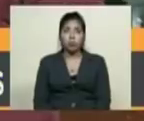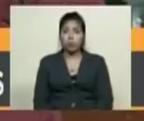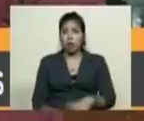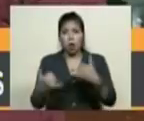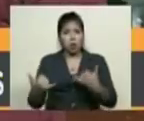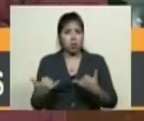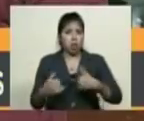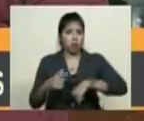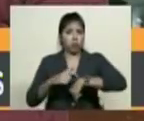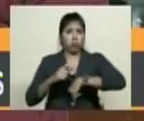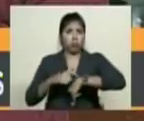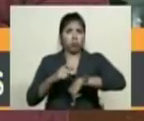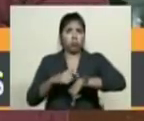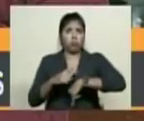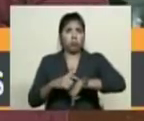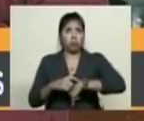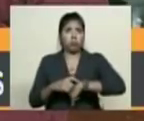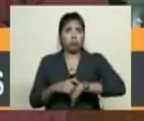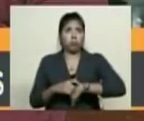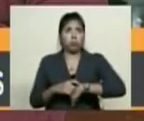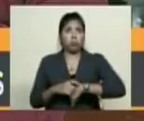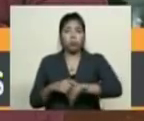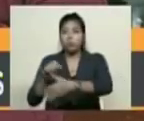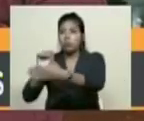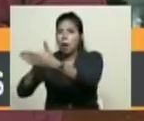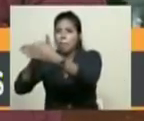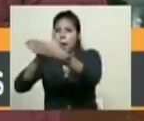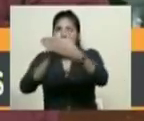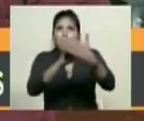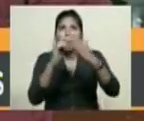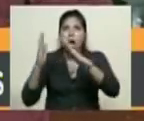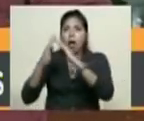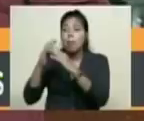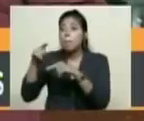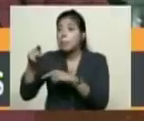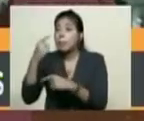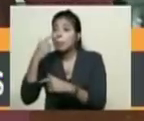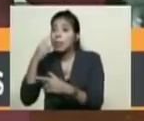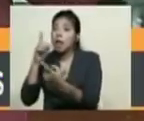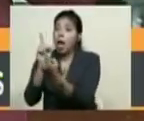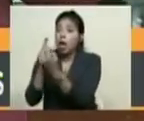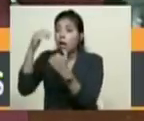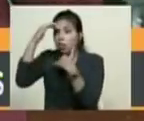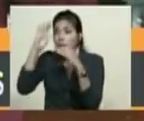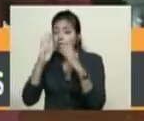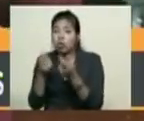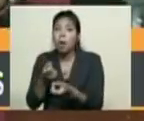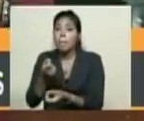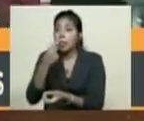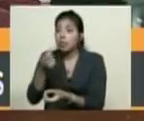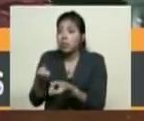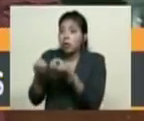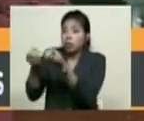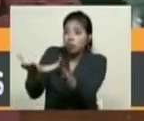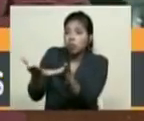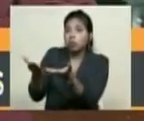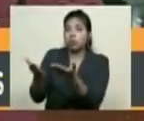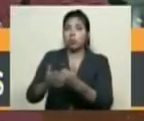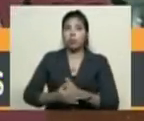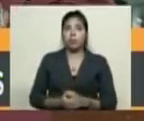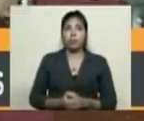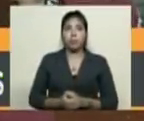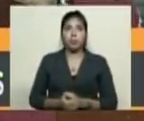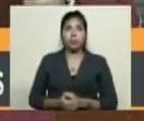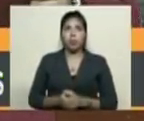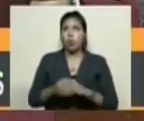hora, están tocando casa por casa, puerta por puerta, atendiendo, llevando la medicina, llevando la salud. Es